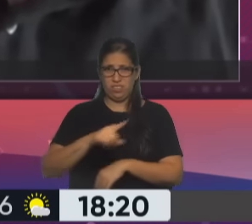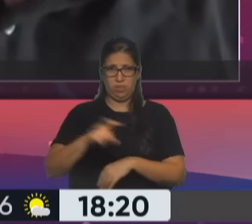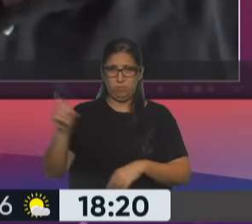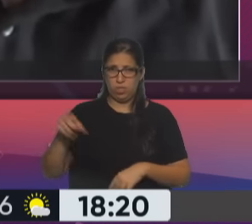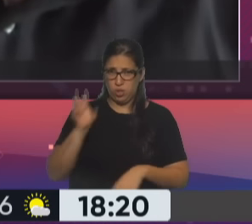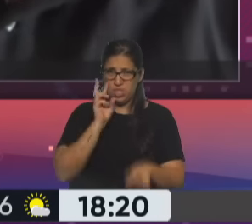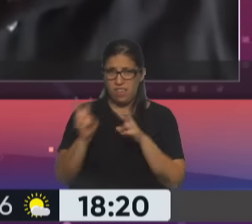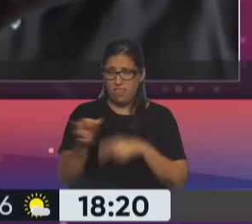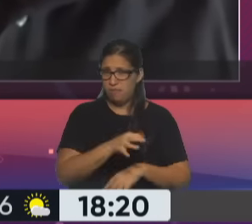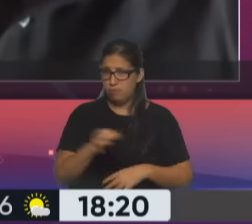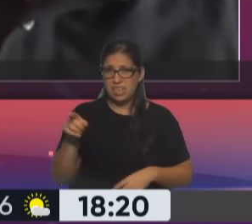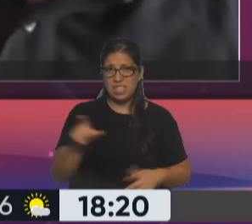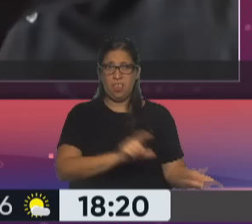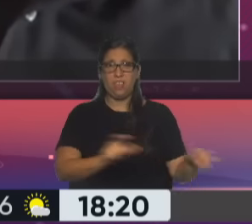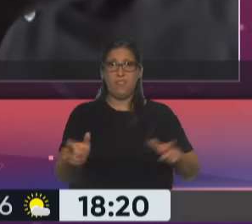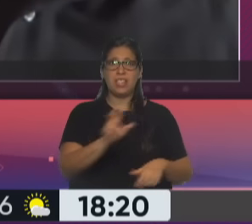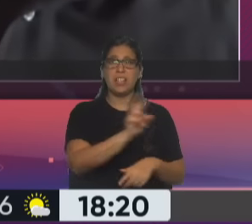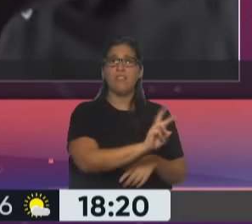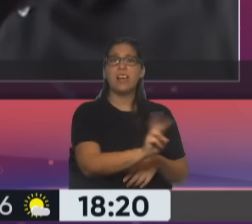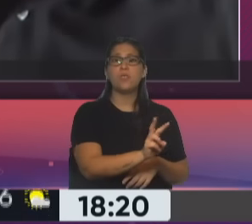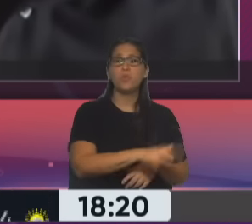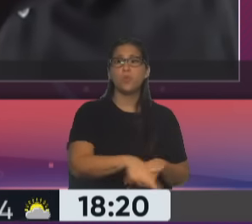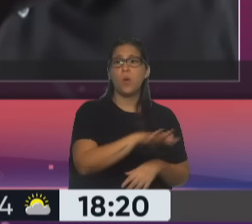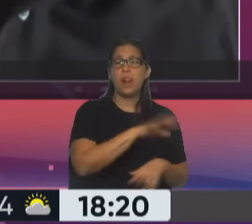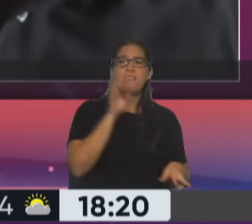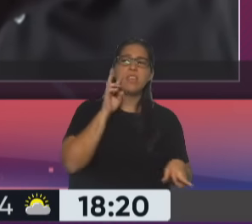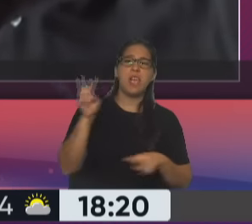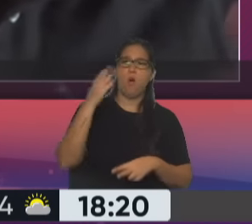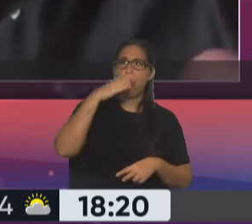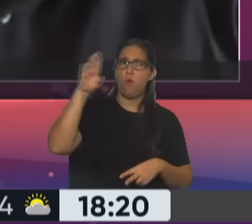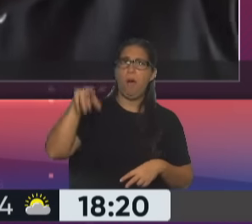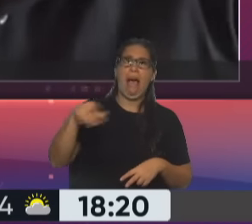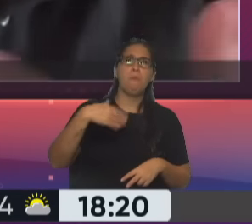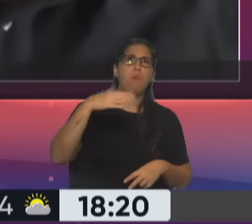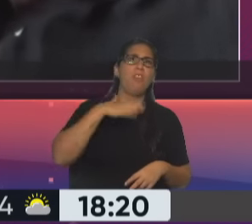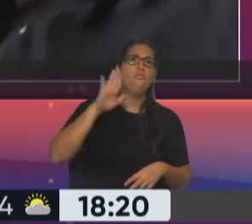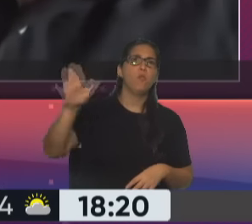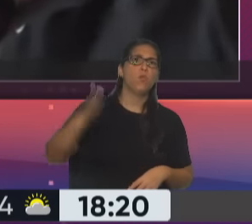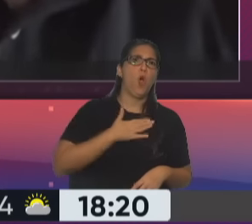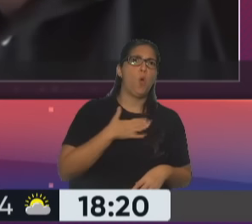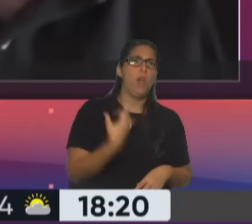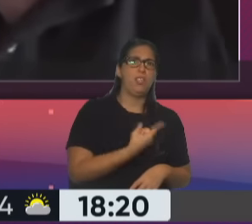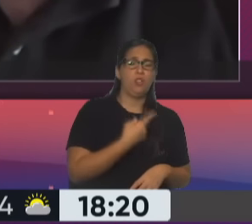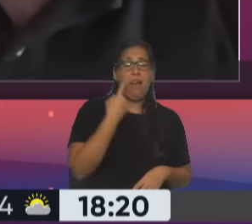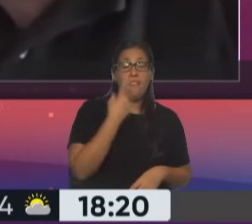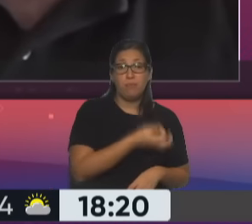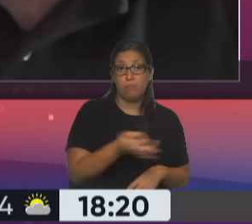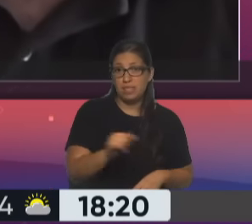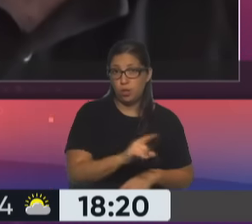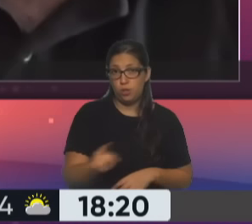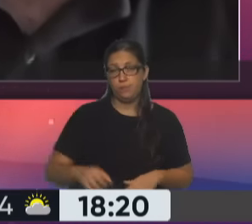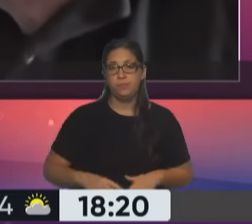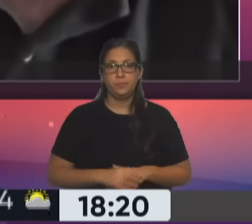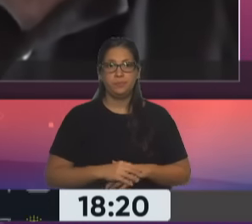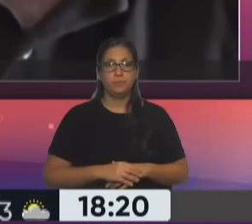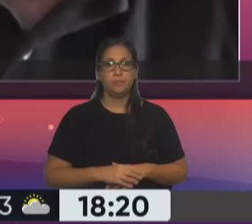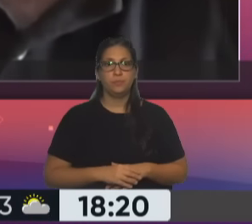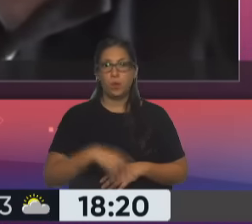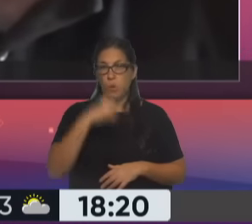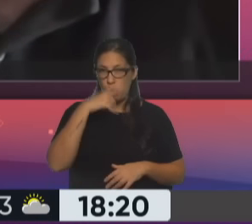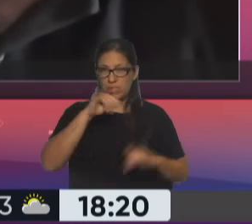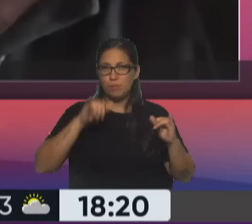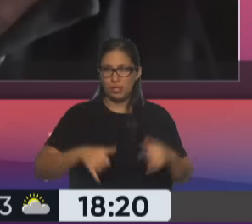creo que esa es la principal diferencia y que Venezuela veía en Cuba un potencial futuro que veremos si va a ser así o no. Mauro, ya para terminar,